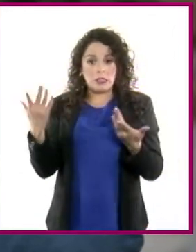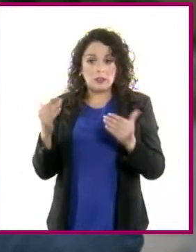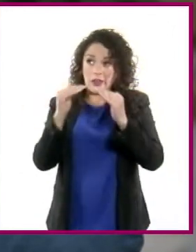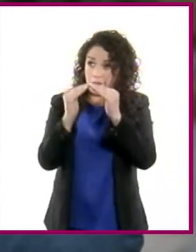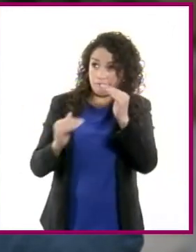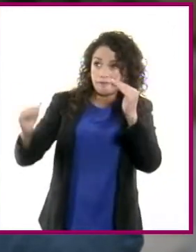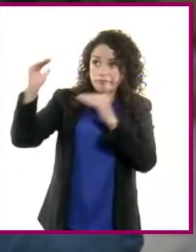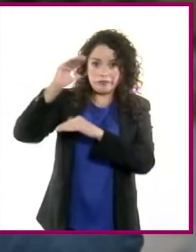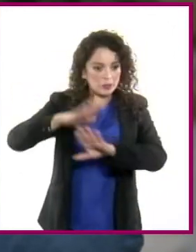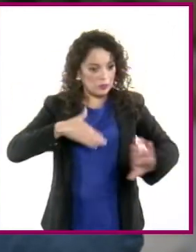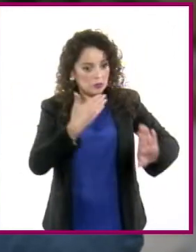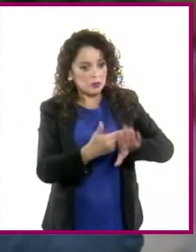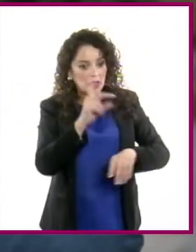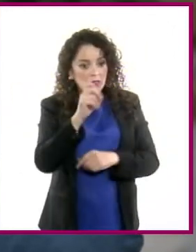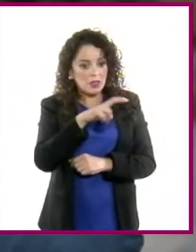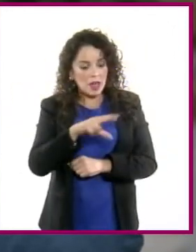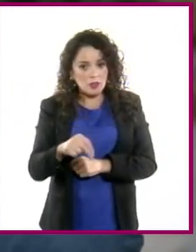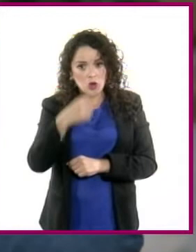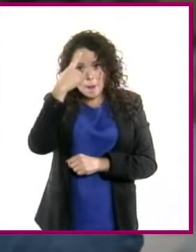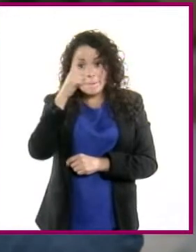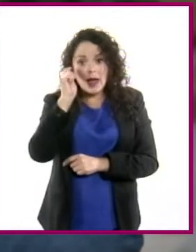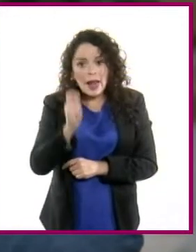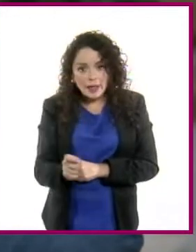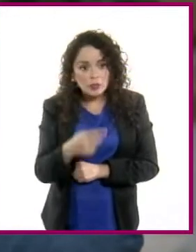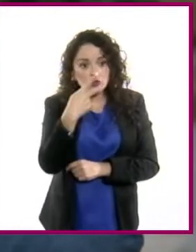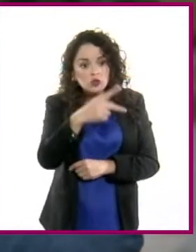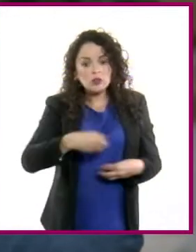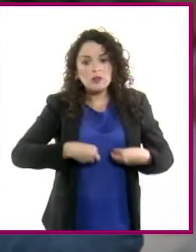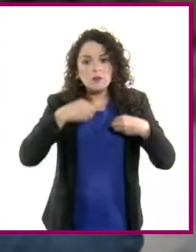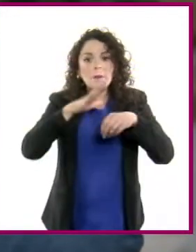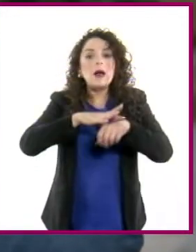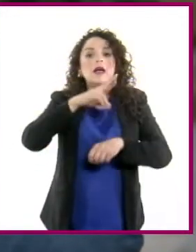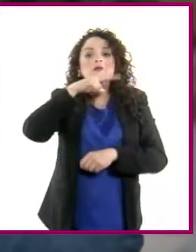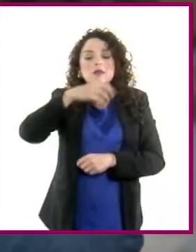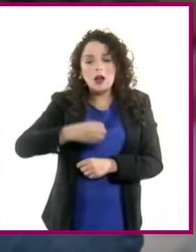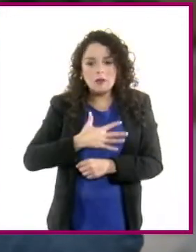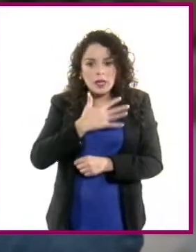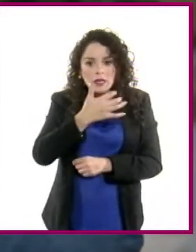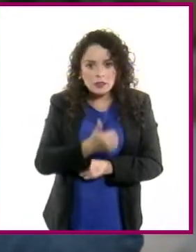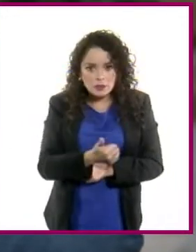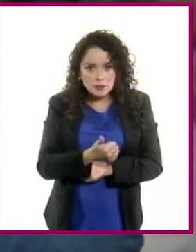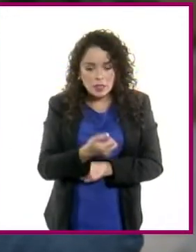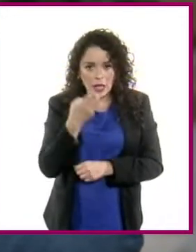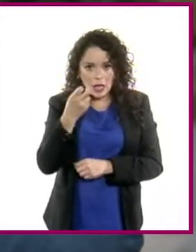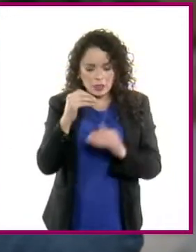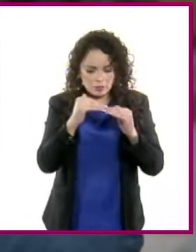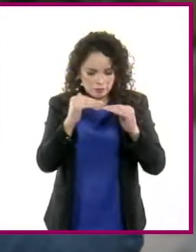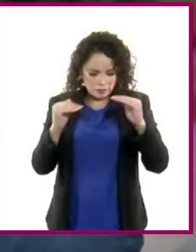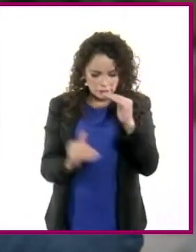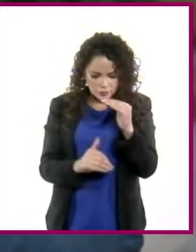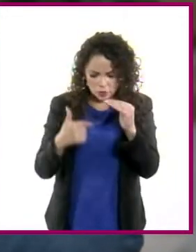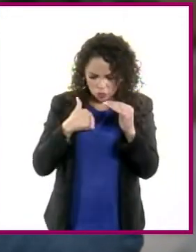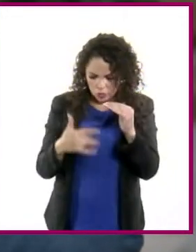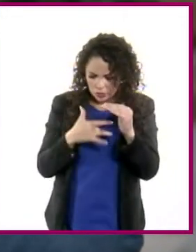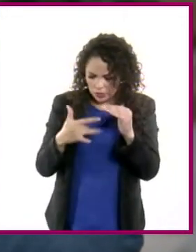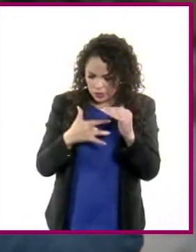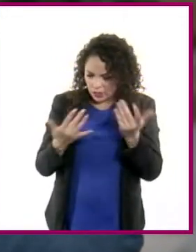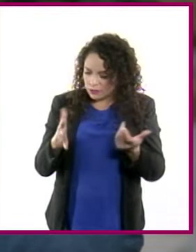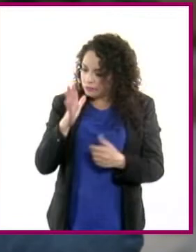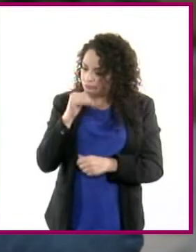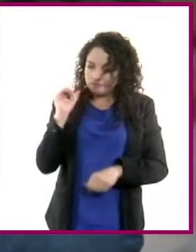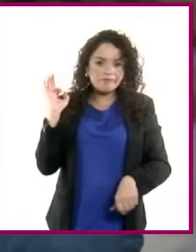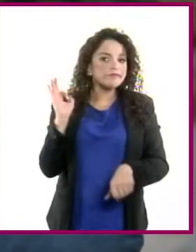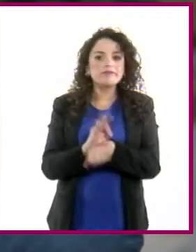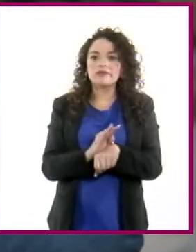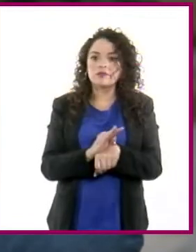aunque fuera buscando su bienestar, y ellos por estar debajo en la jerarquía, sintieron que no se podían defender, es que